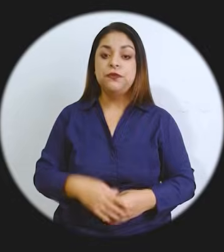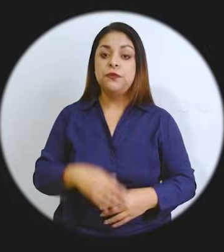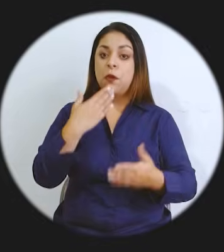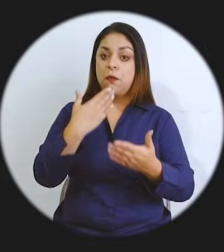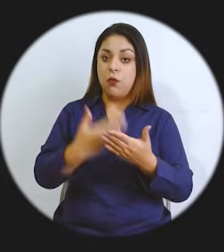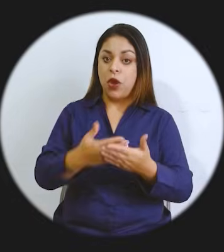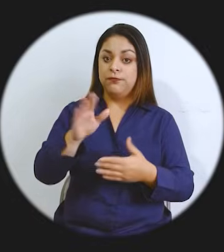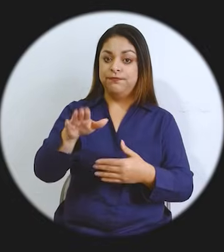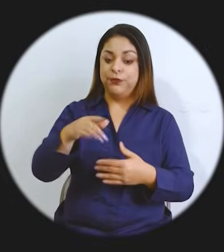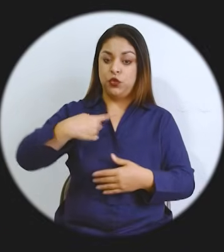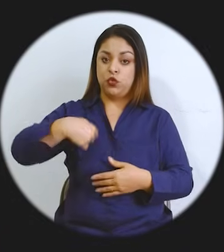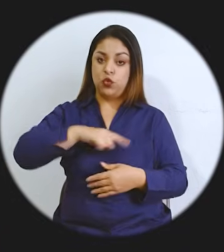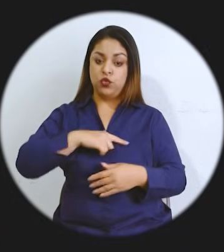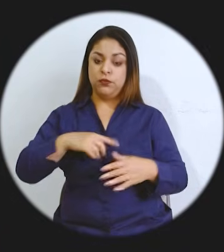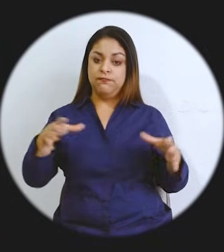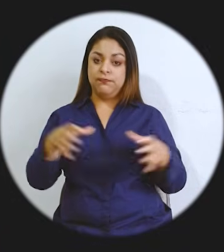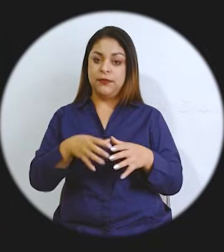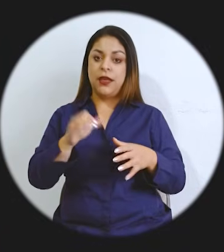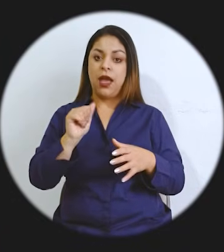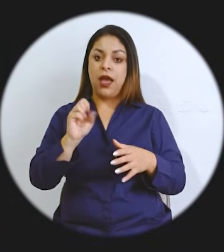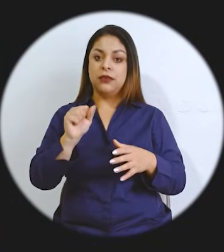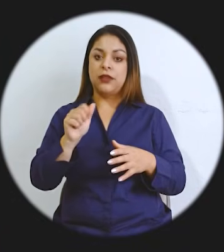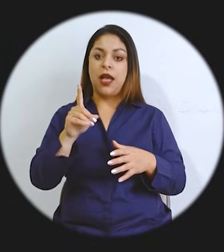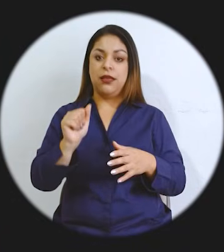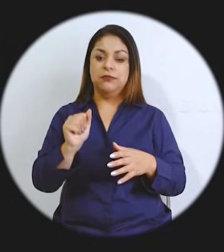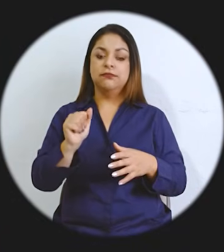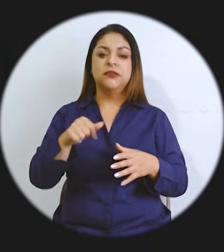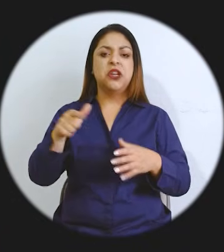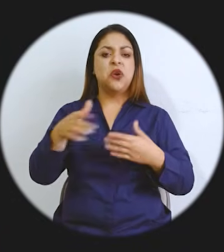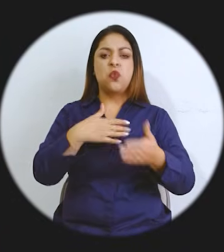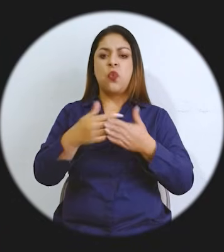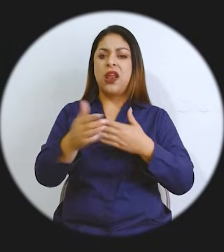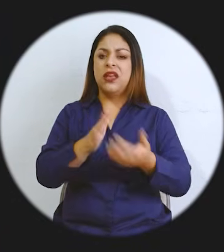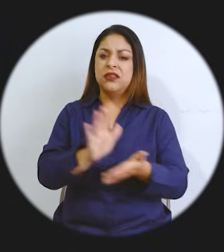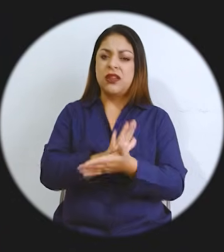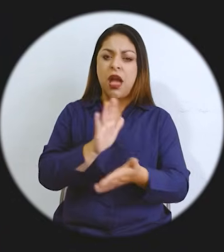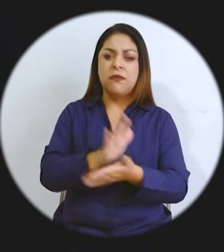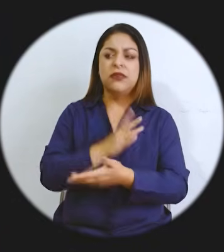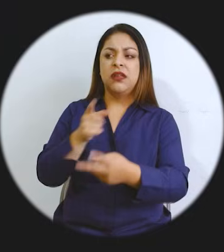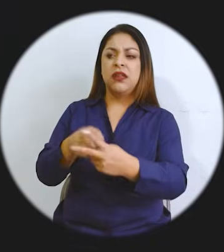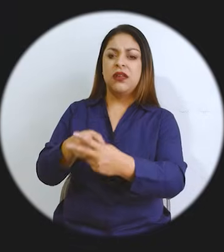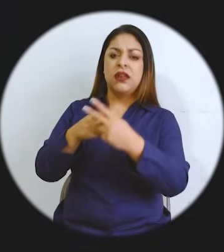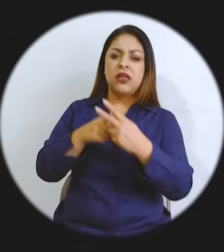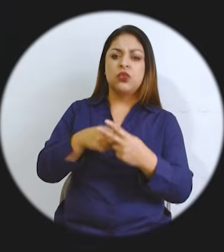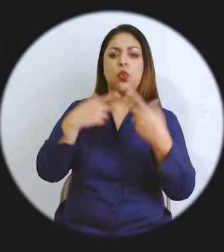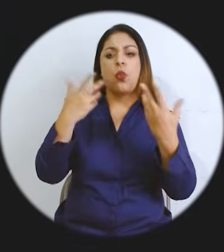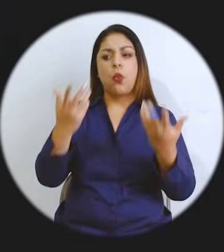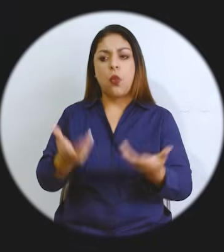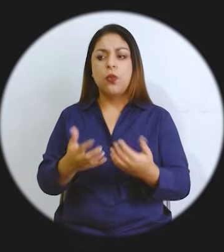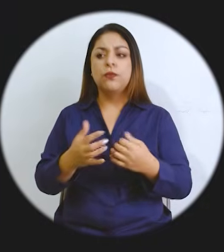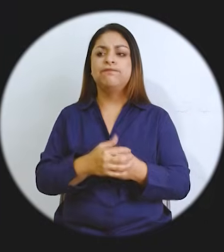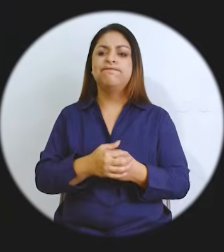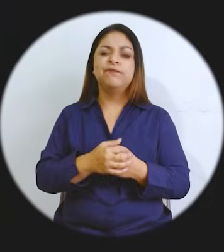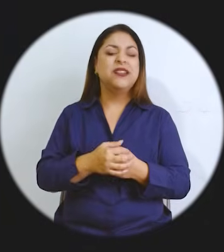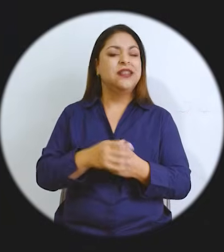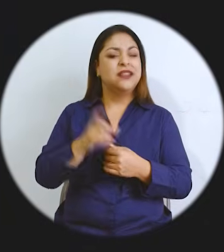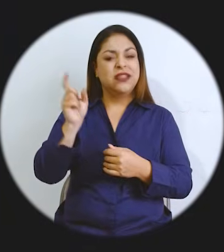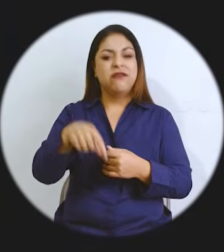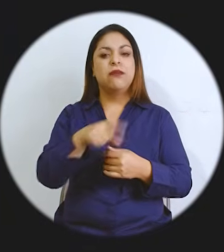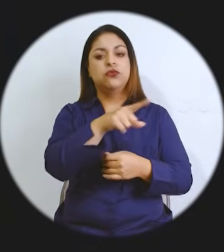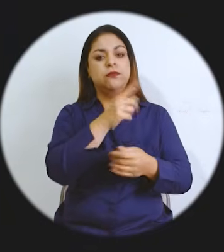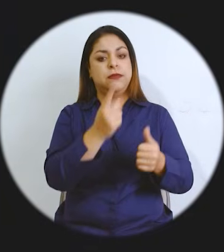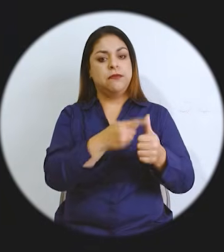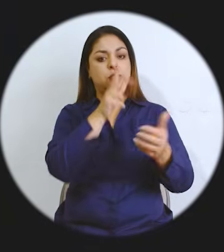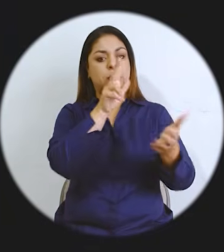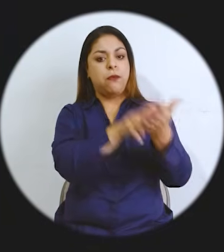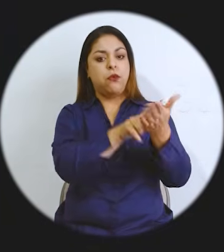Bueno, a nivel de esta SAA, bueno, cualquier trámite de crédito o todos tenemos que tener la aprobación o el aval de